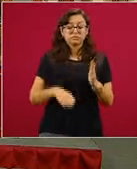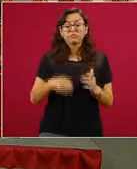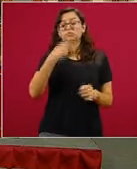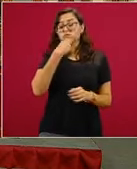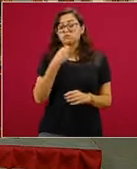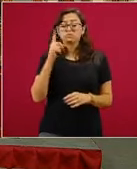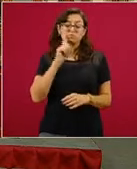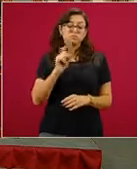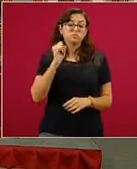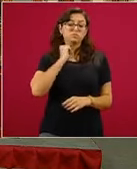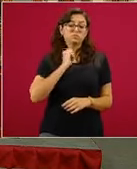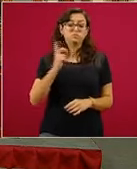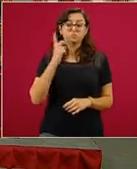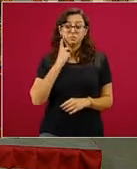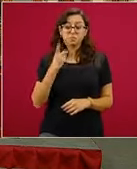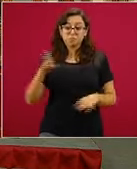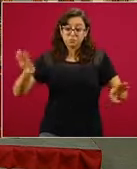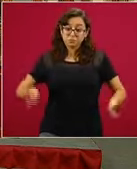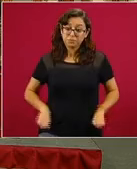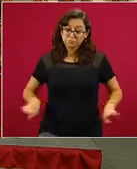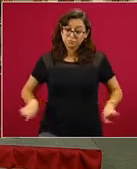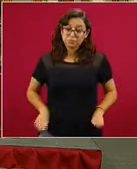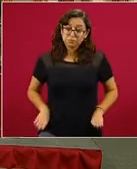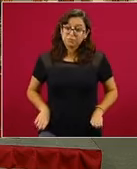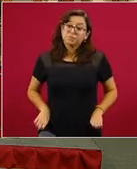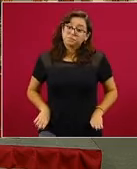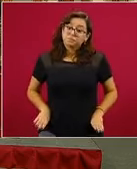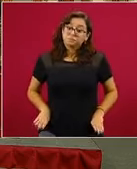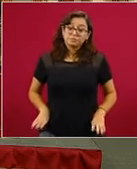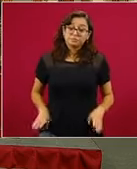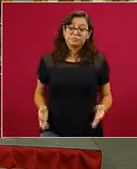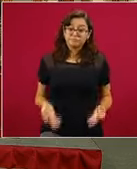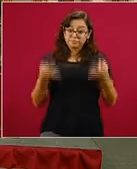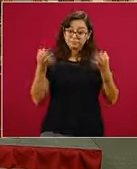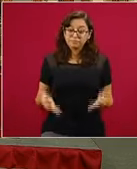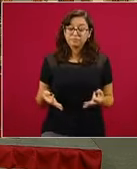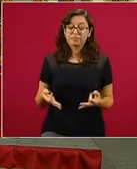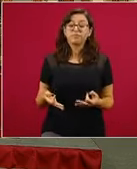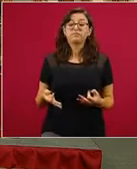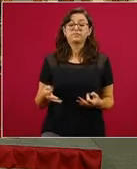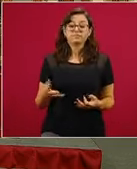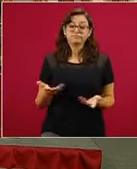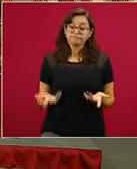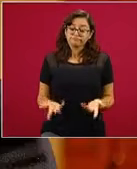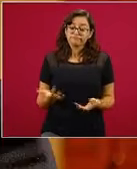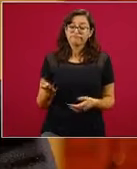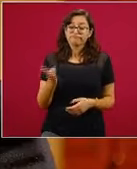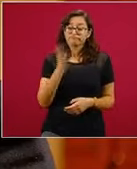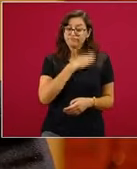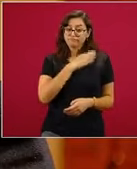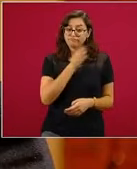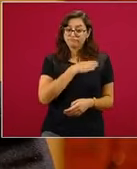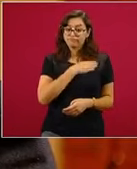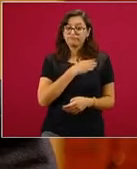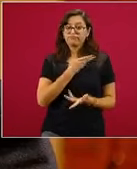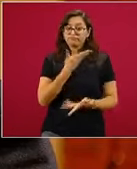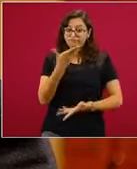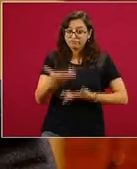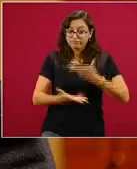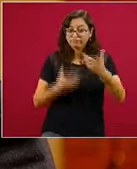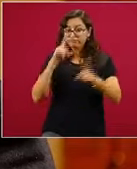y los legisladores, pues actúen con buena voluntad, con generosidad y con una visión de